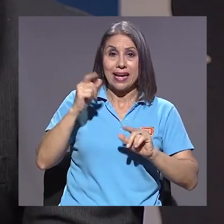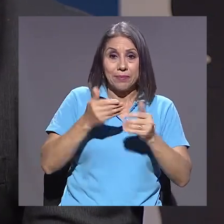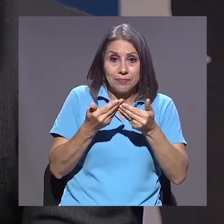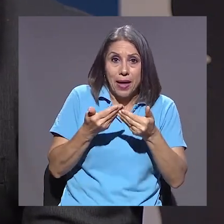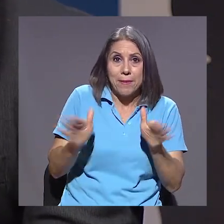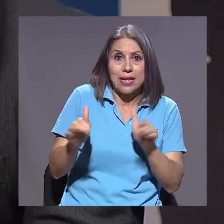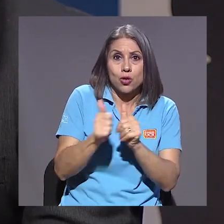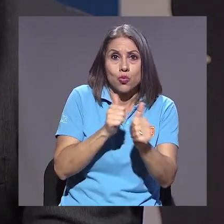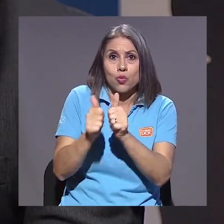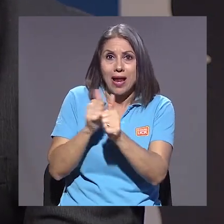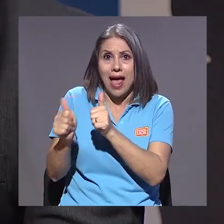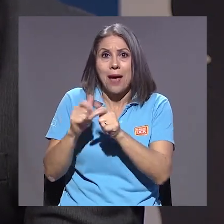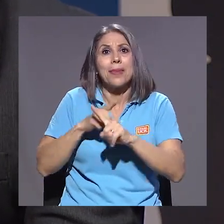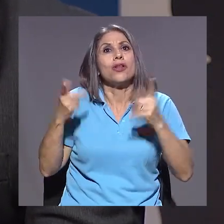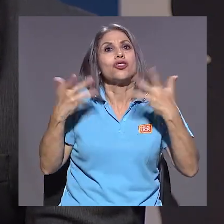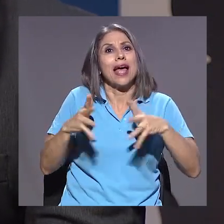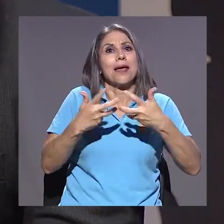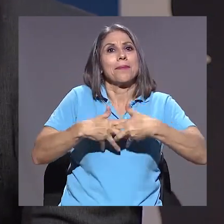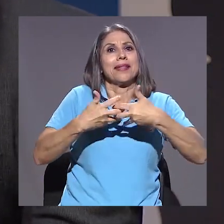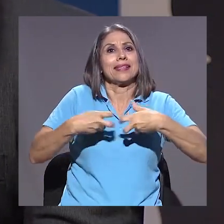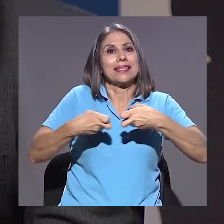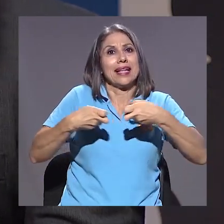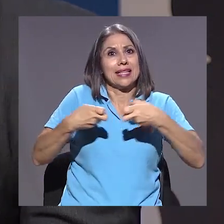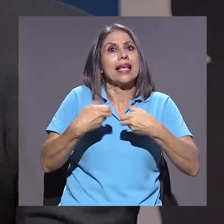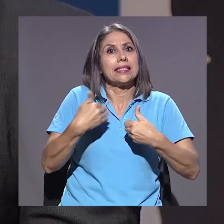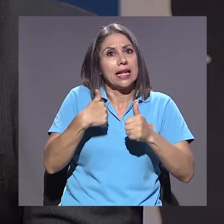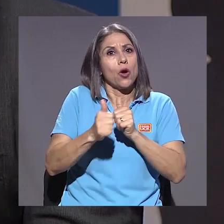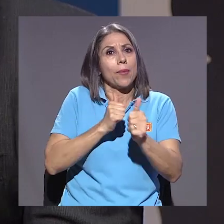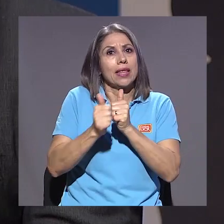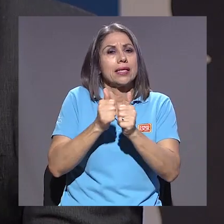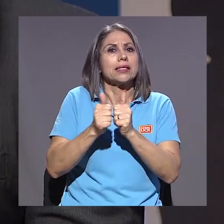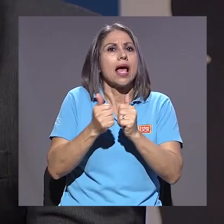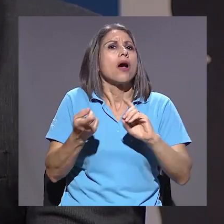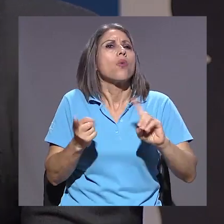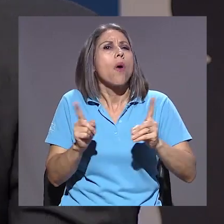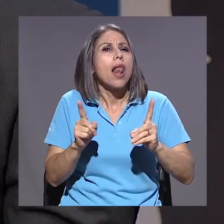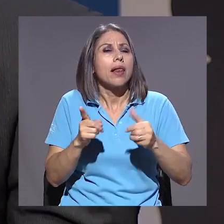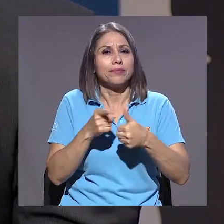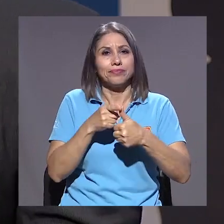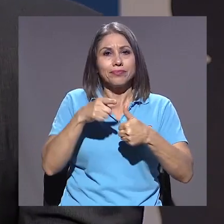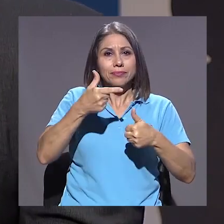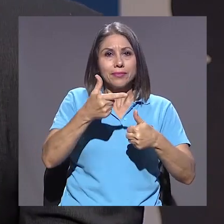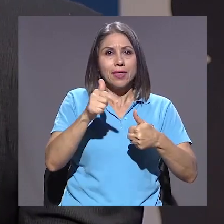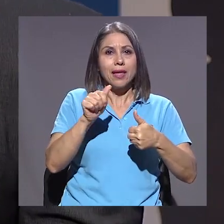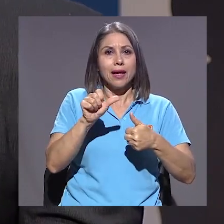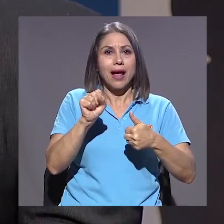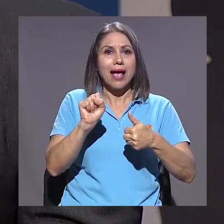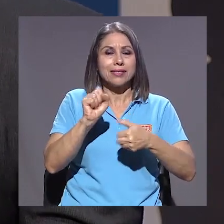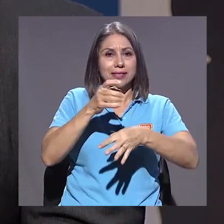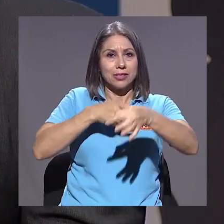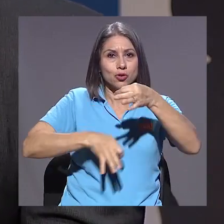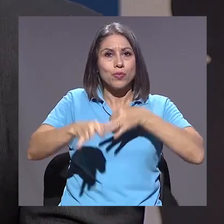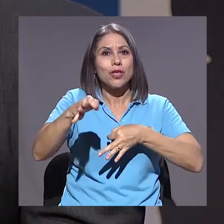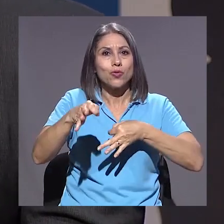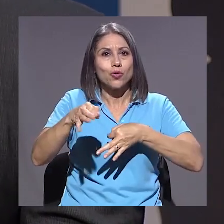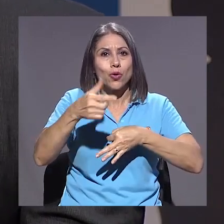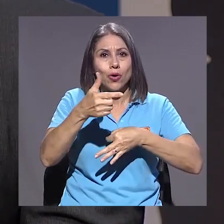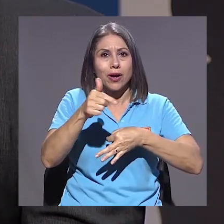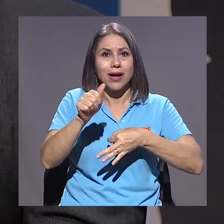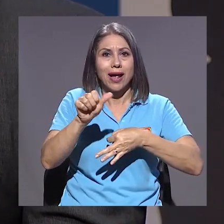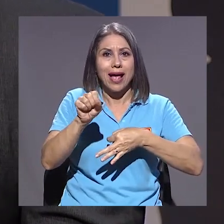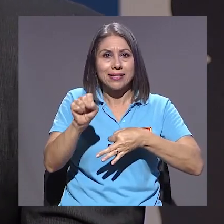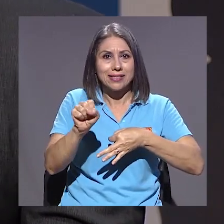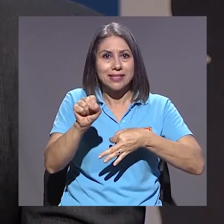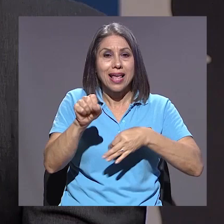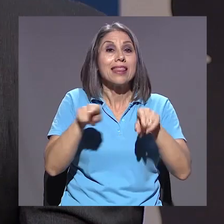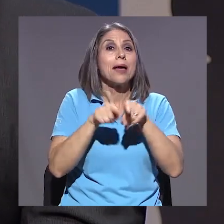eléctricas están teniendo competencia. ¿Cuál? El gas, por ejemplo, es un sustituto, y por otra parte la generación distribuida. Si los